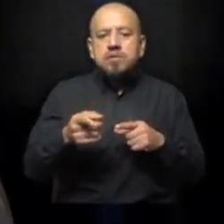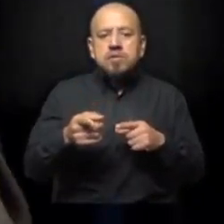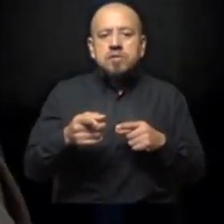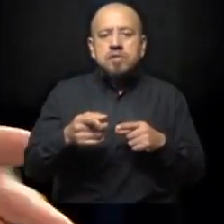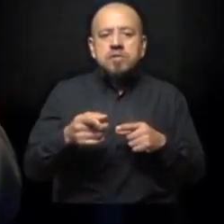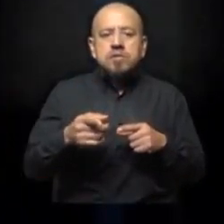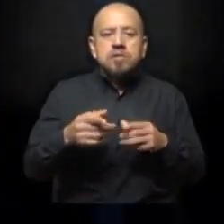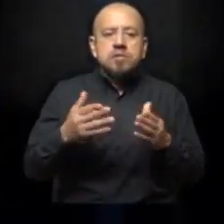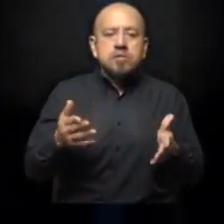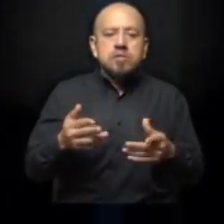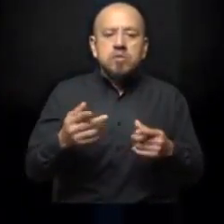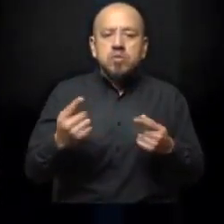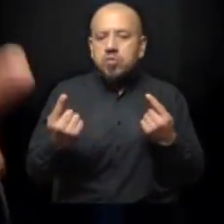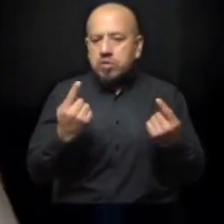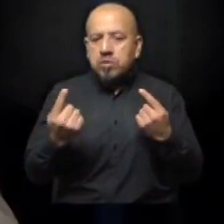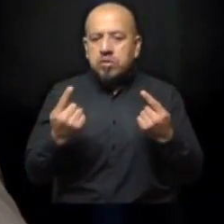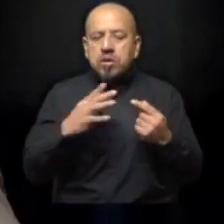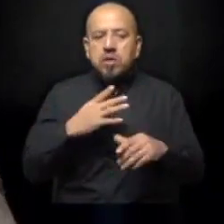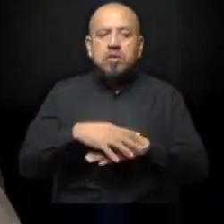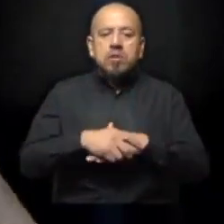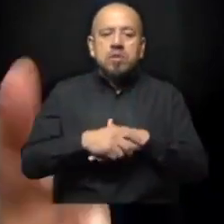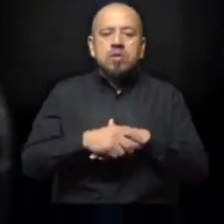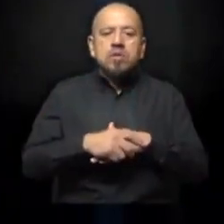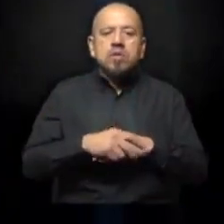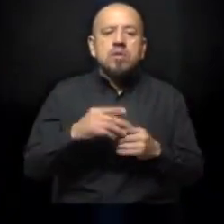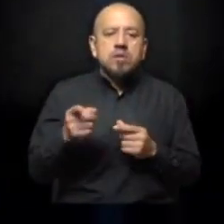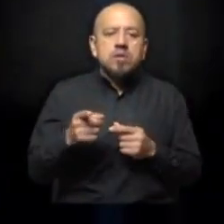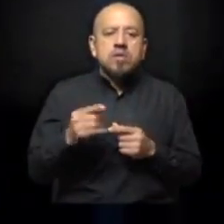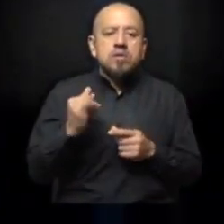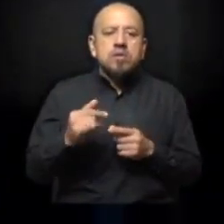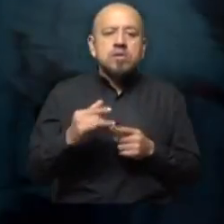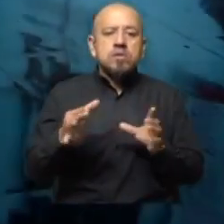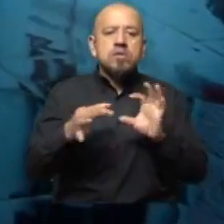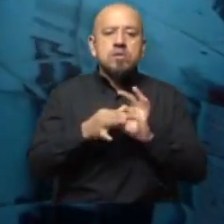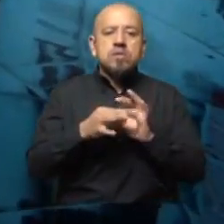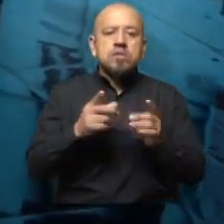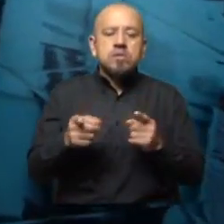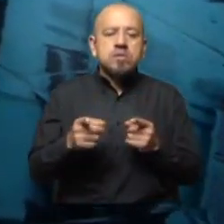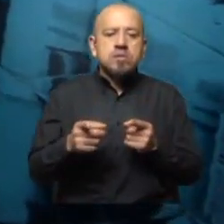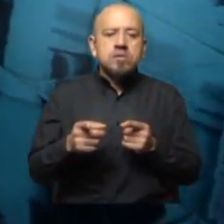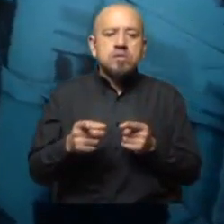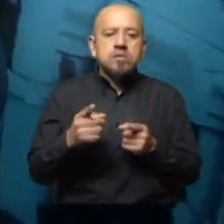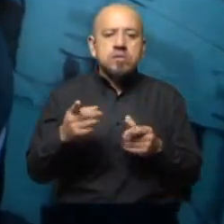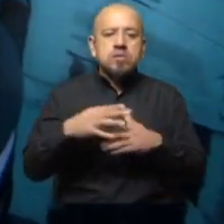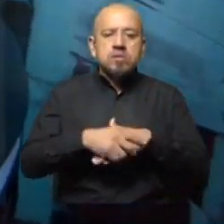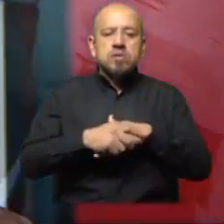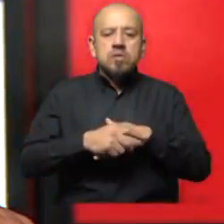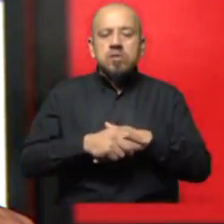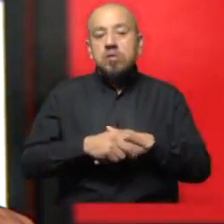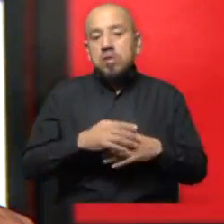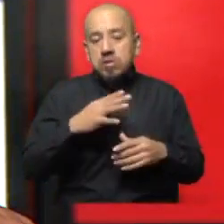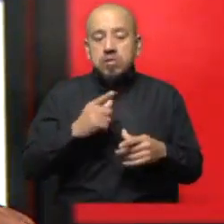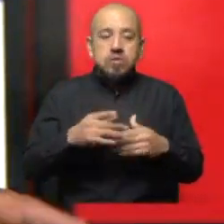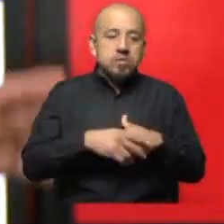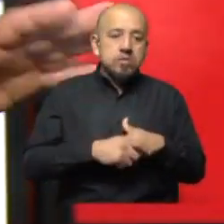acaban de decir ahora ustedes tienen una amistad se nos olvidó el culo tenemos una amistad que quizás no la